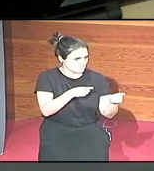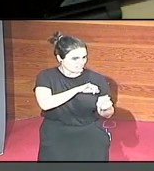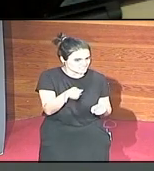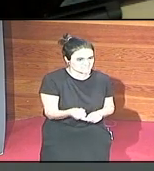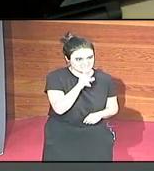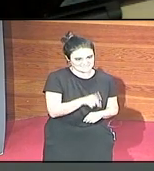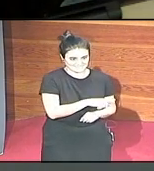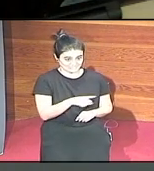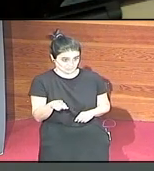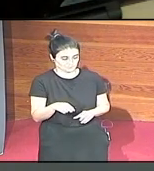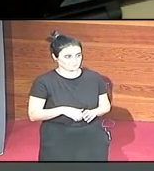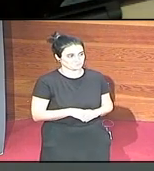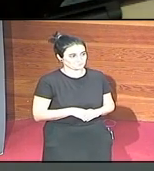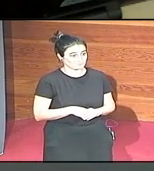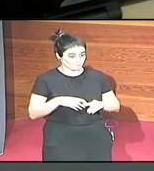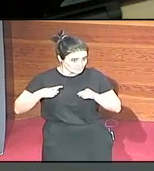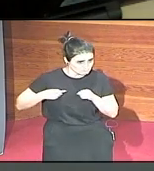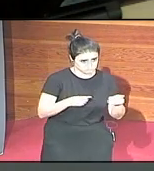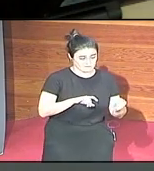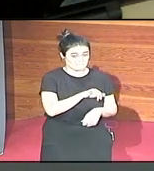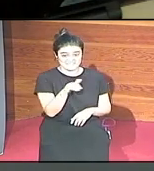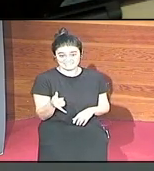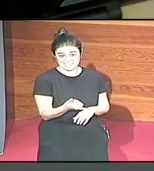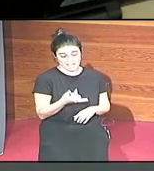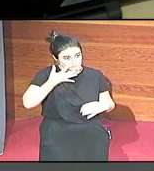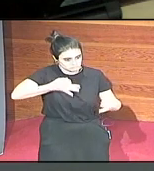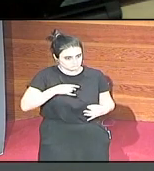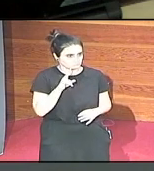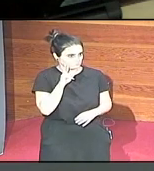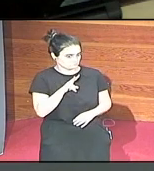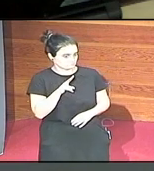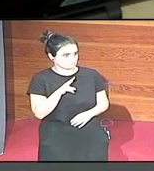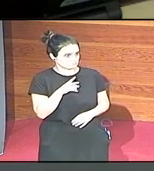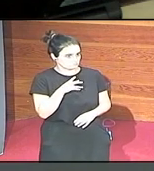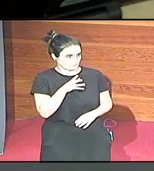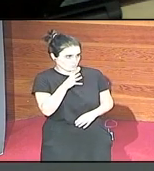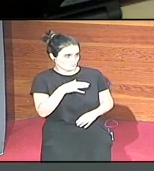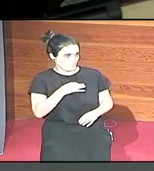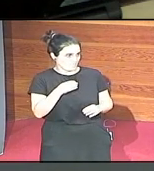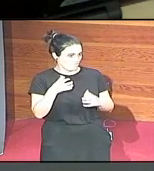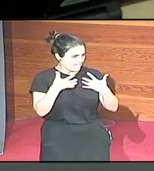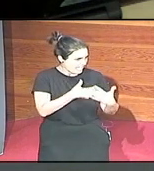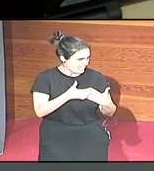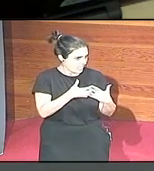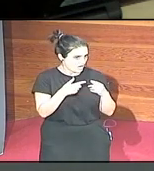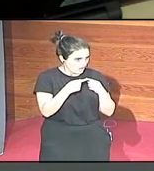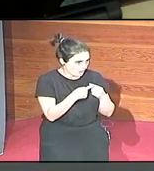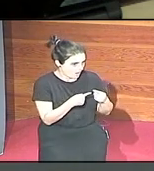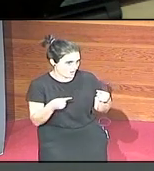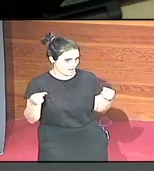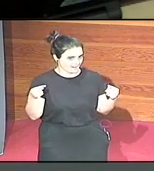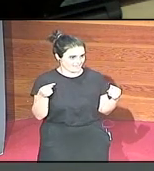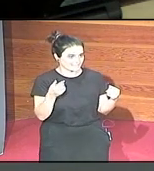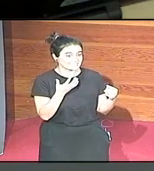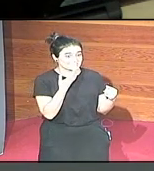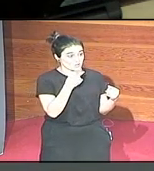Más aún, esta fatiga de combate ante la perspectiva de una guerra para largo si la causa de